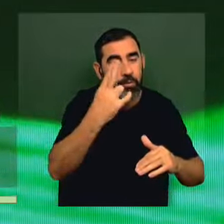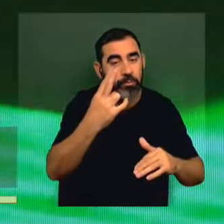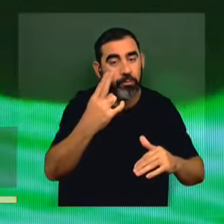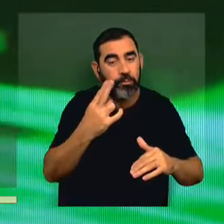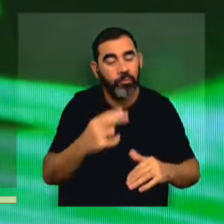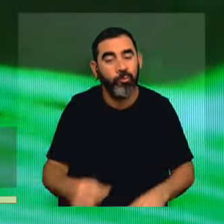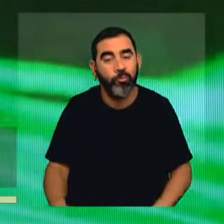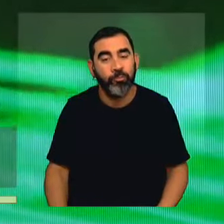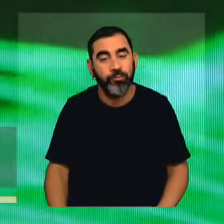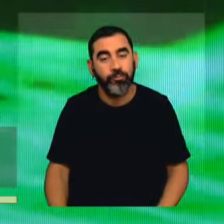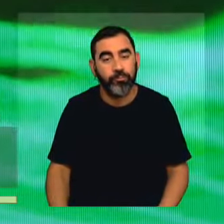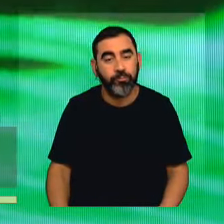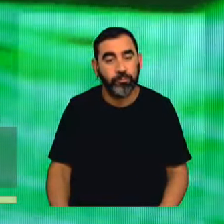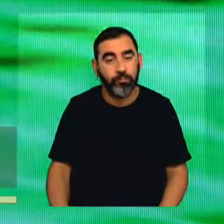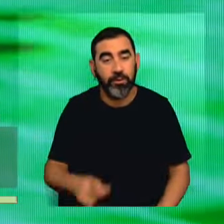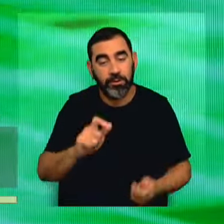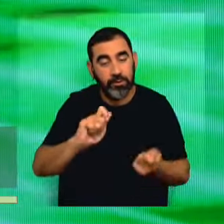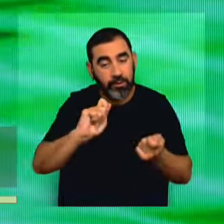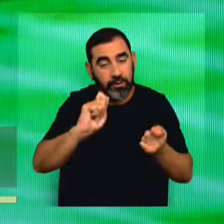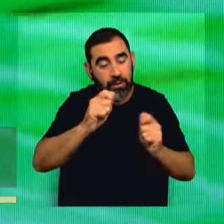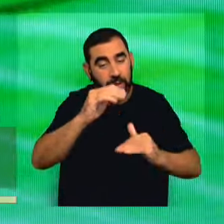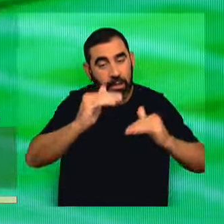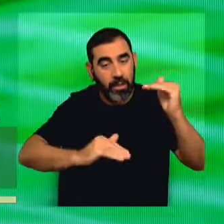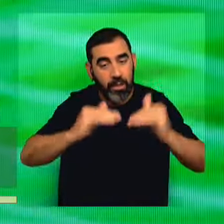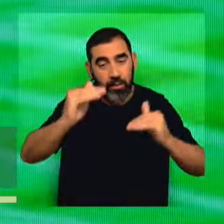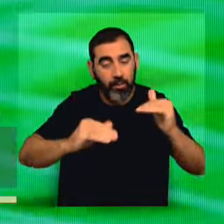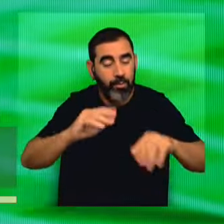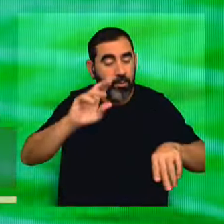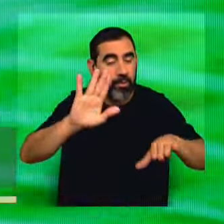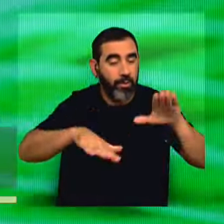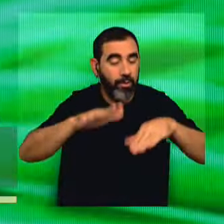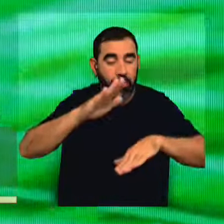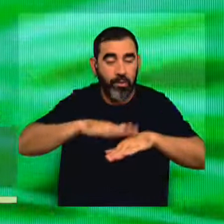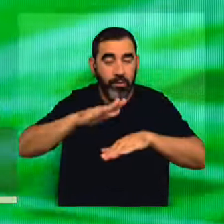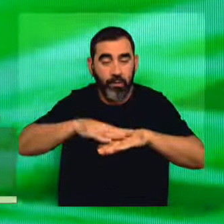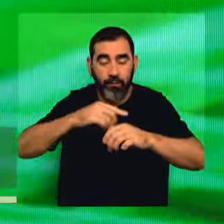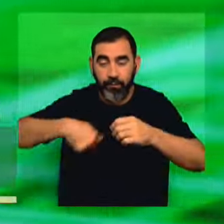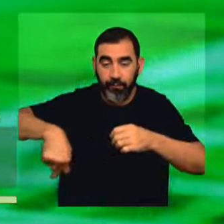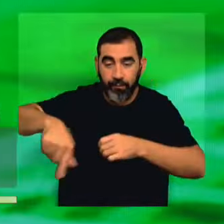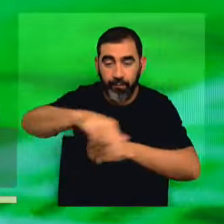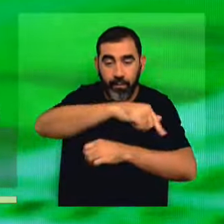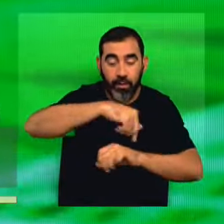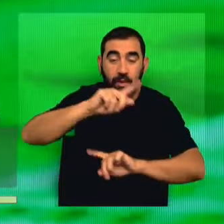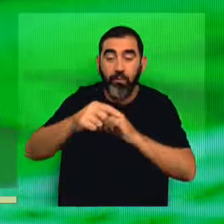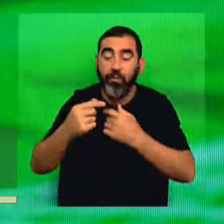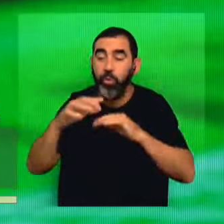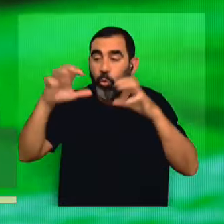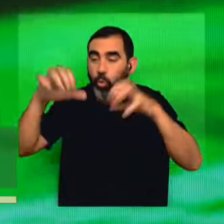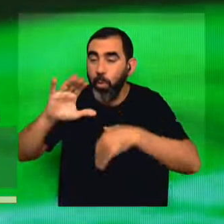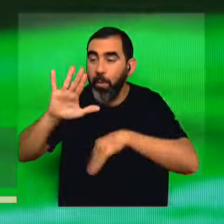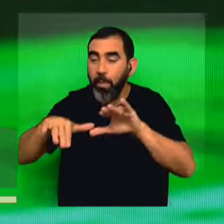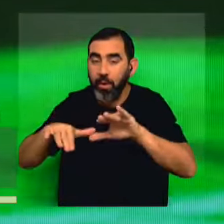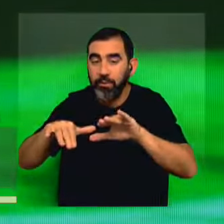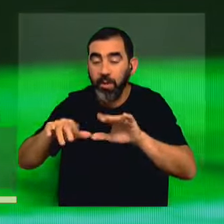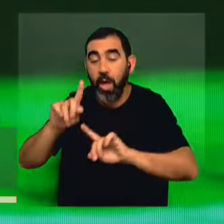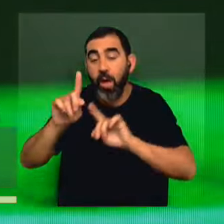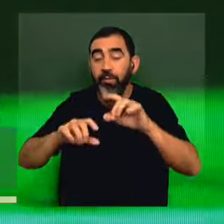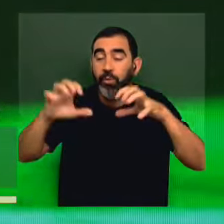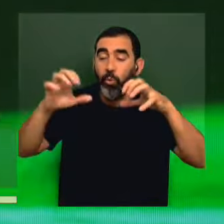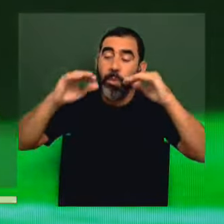oscilación de m Julian tiene como diferentes fases en algunas fases ayuda a llover en Uruguay y en otras